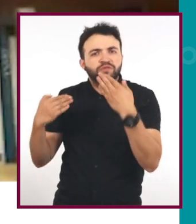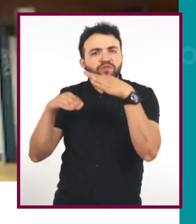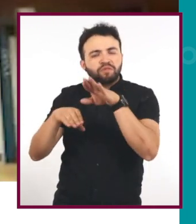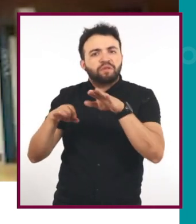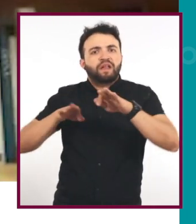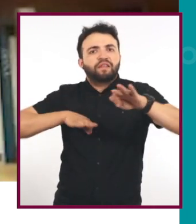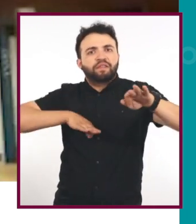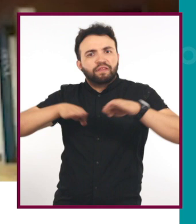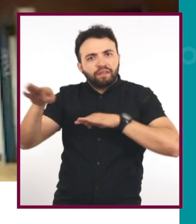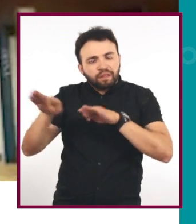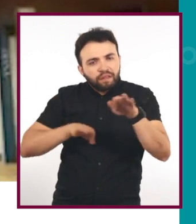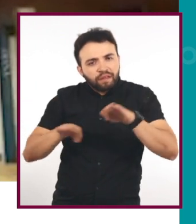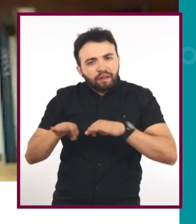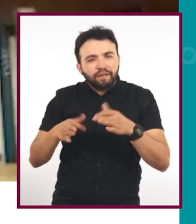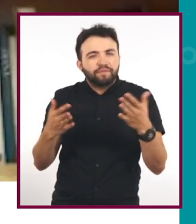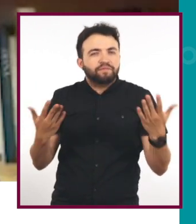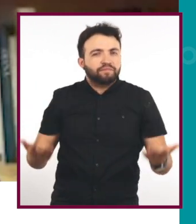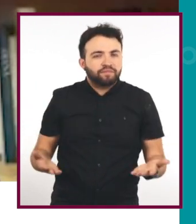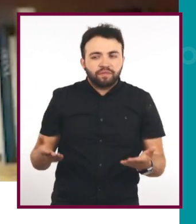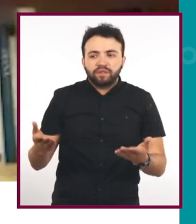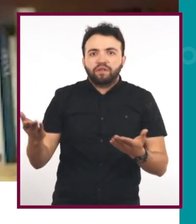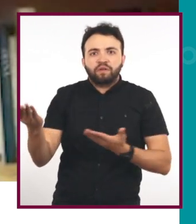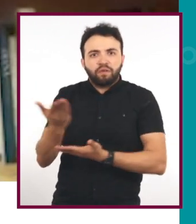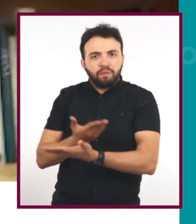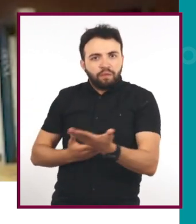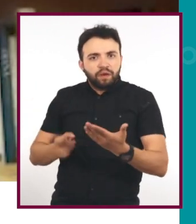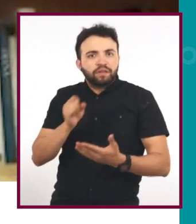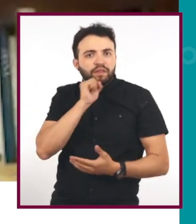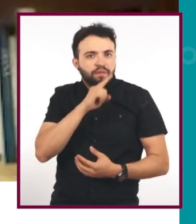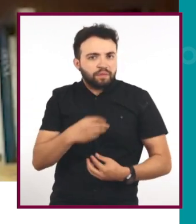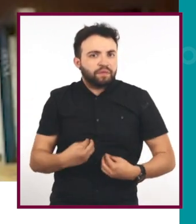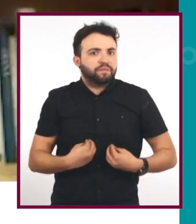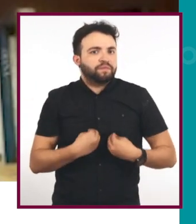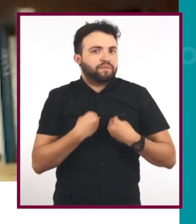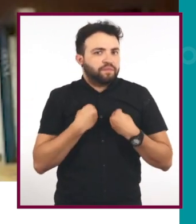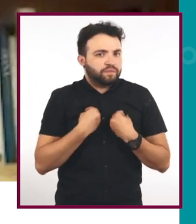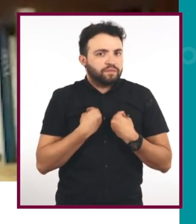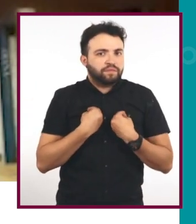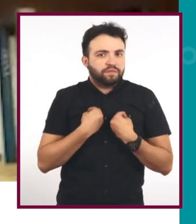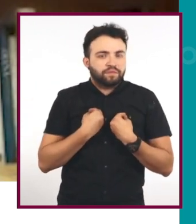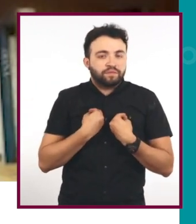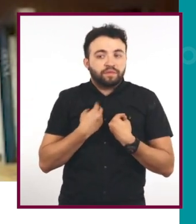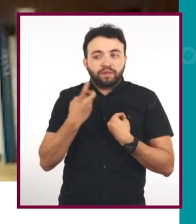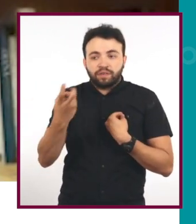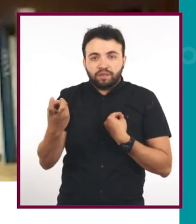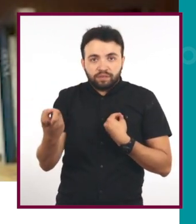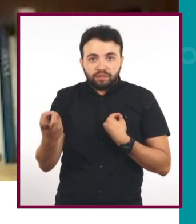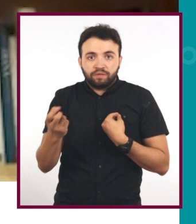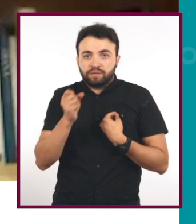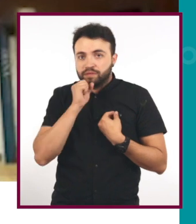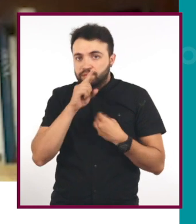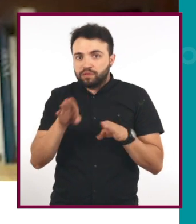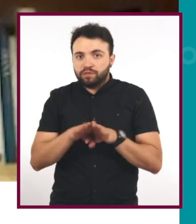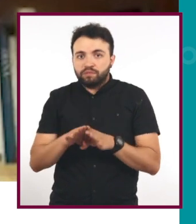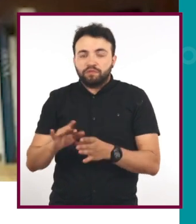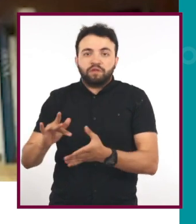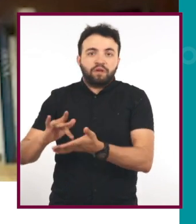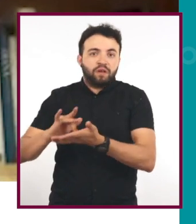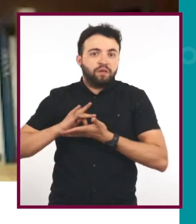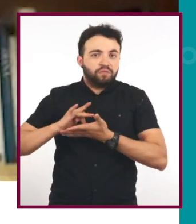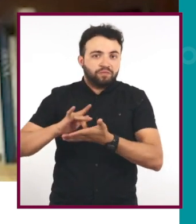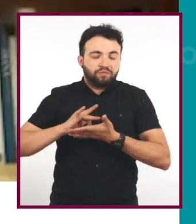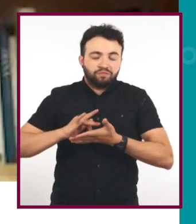hemos compartido cuestiones de trabajo, hemos compartido pues, la vida también y han